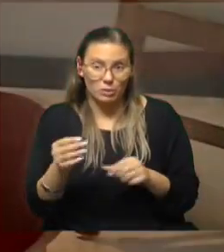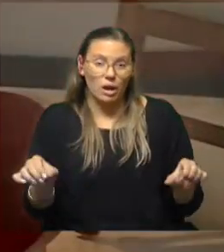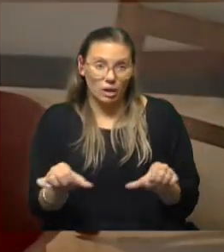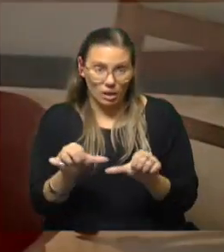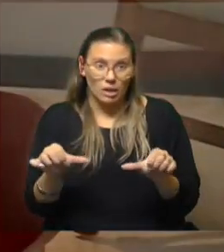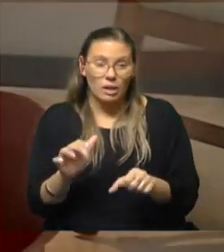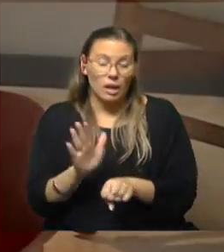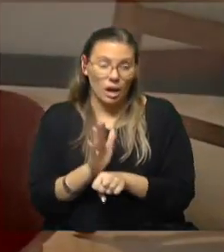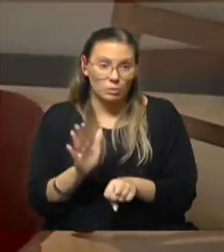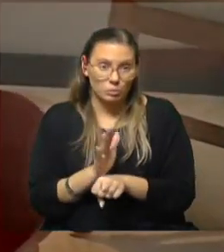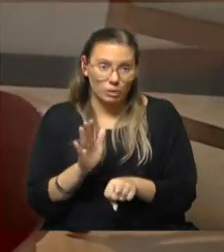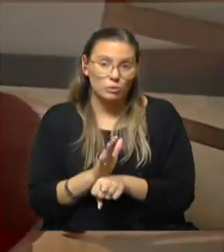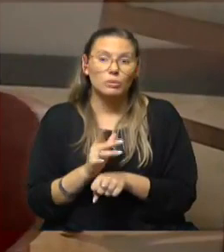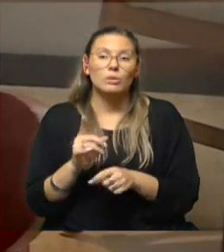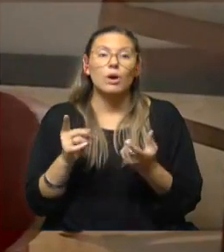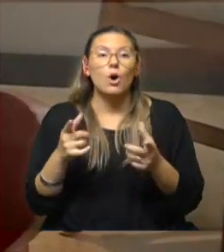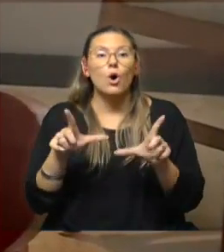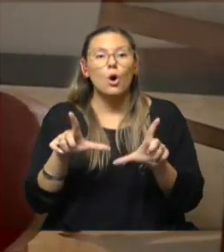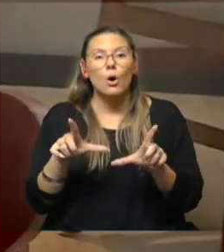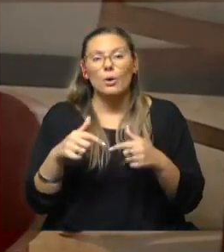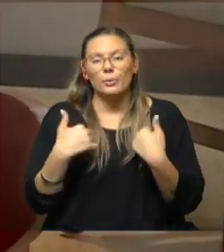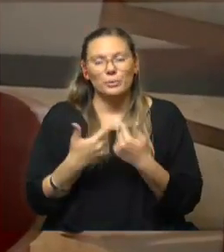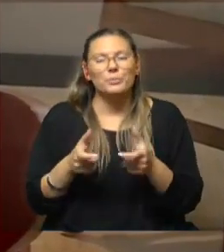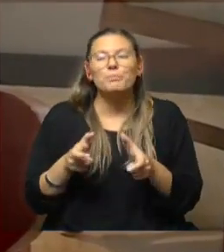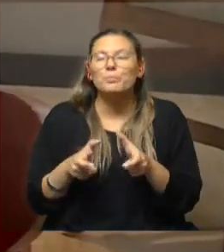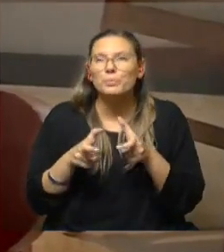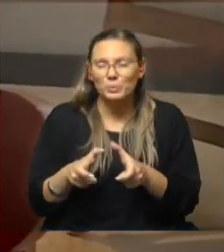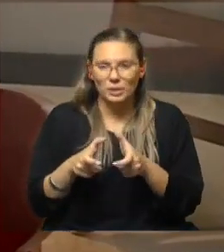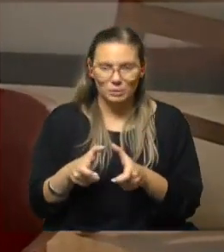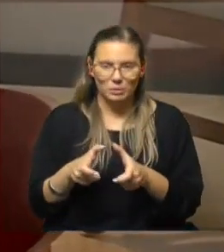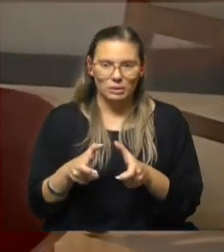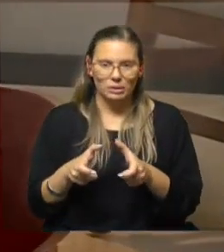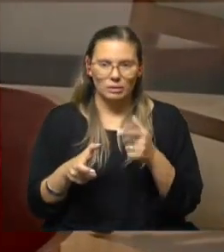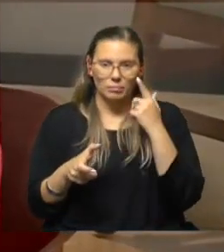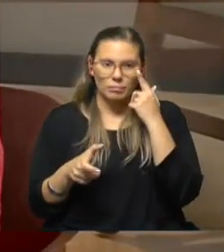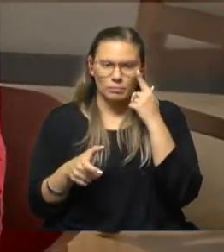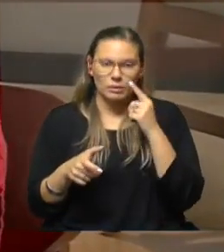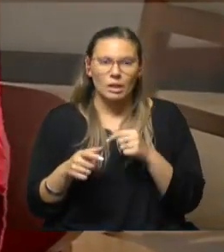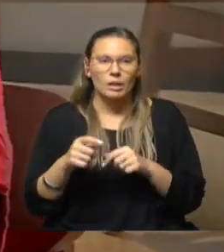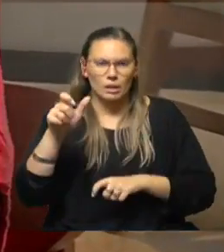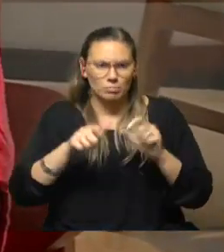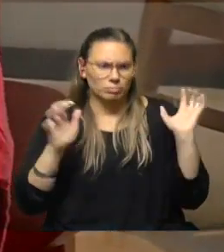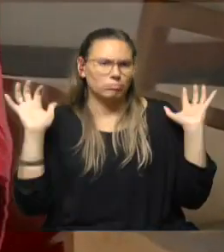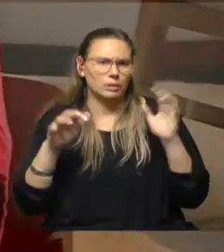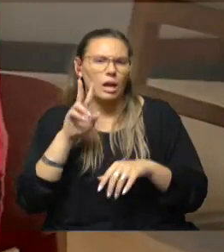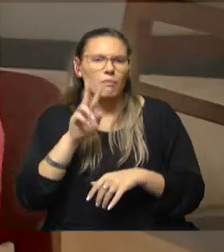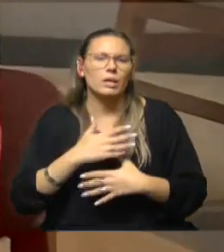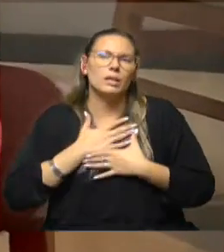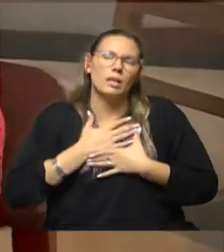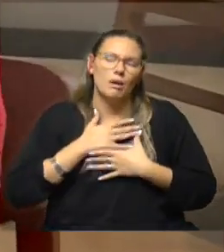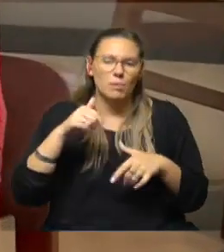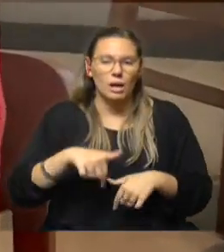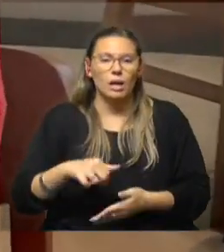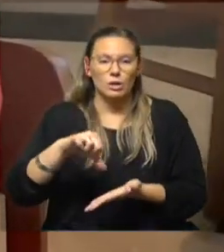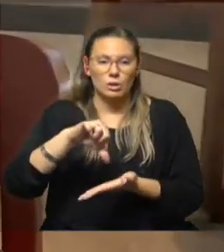haciendo. Obviamente te deseamos todos los éxitos. Gracias. Que te vaya a ver toda la gente que te adora aquí en nuestro